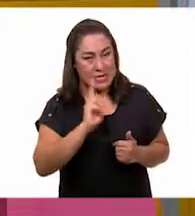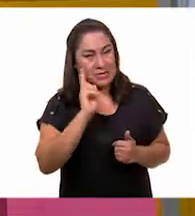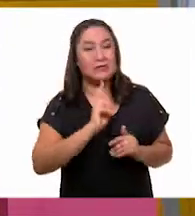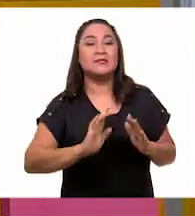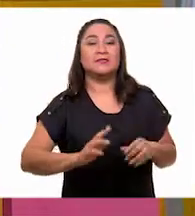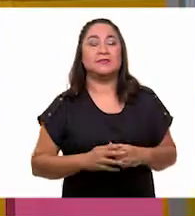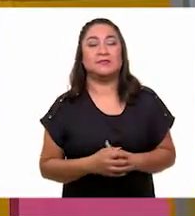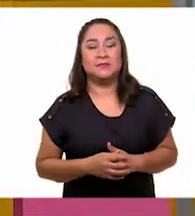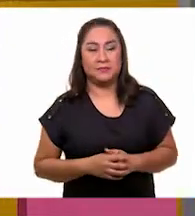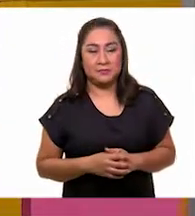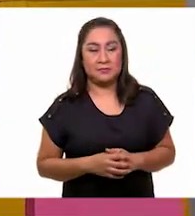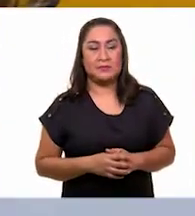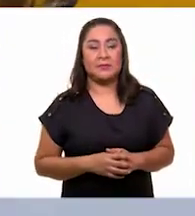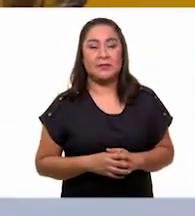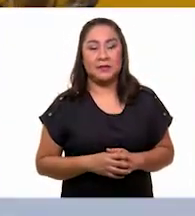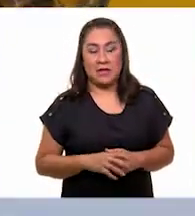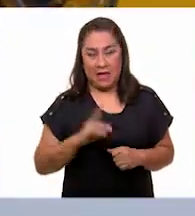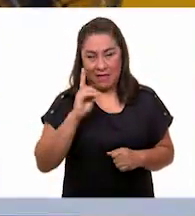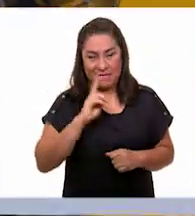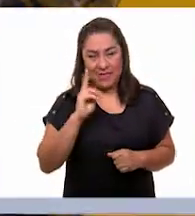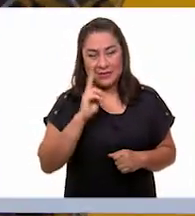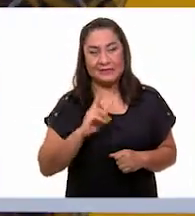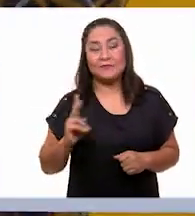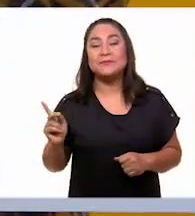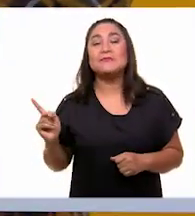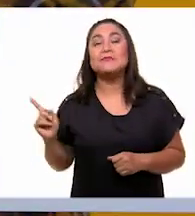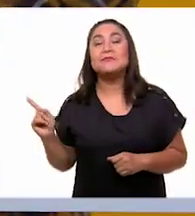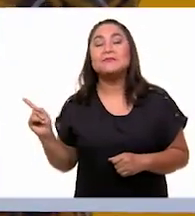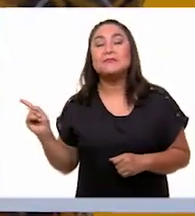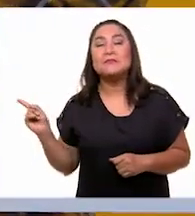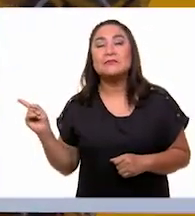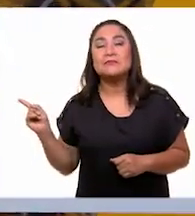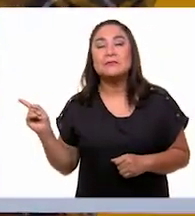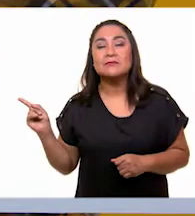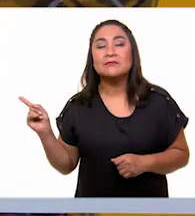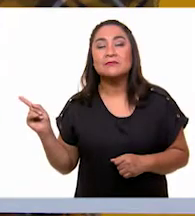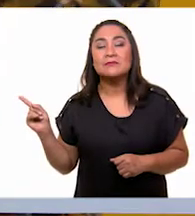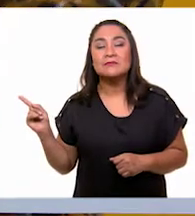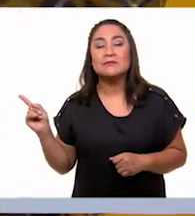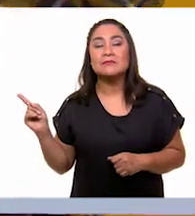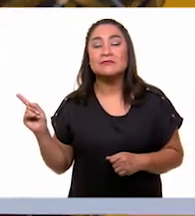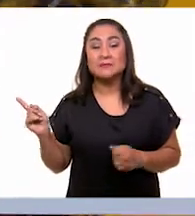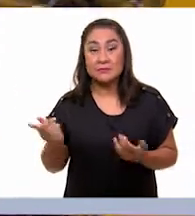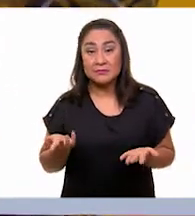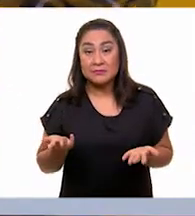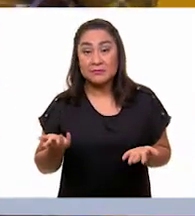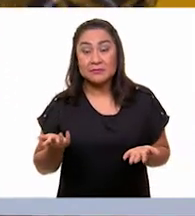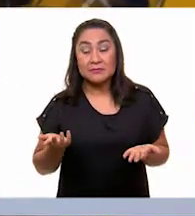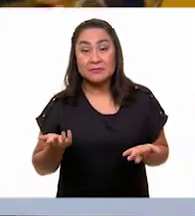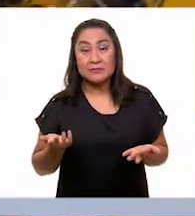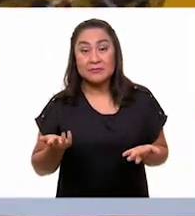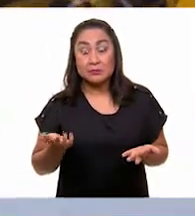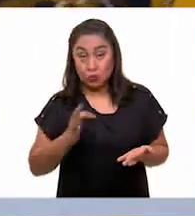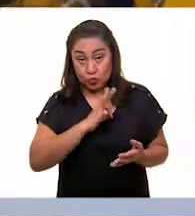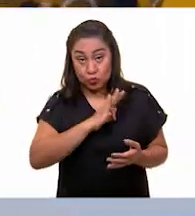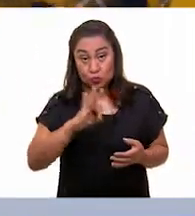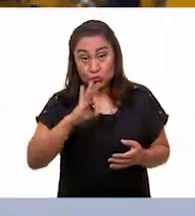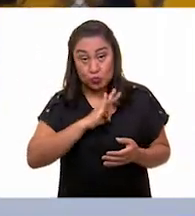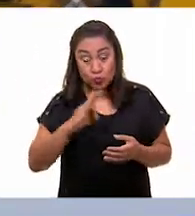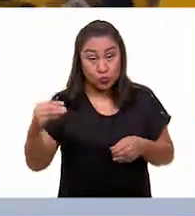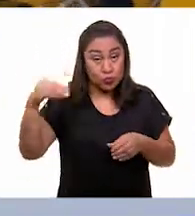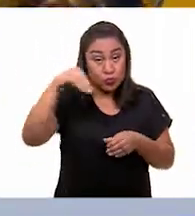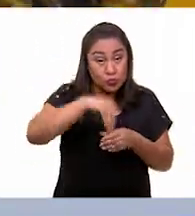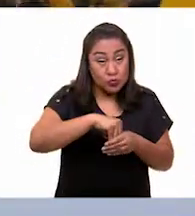ver... darle forma para así ver. Así es, para que entre. Ajá. Y de ahí vamos aplástalo, incorporando a ver si...